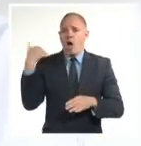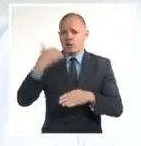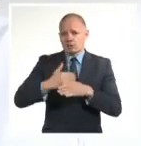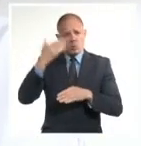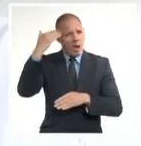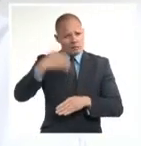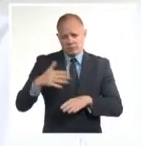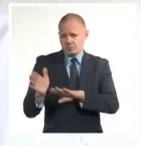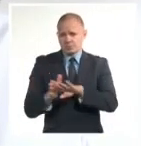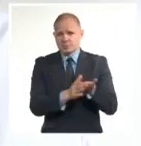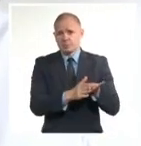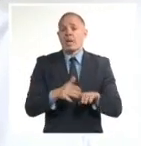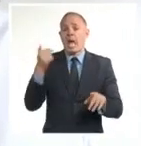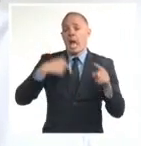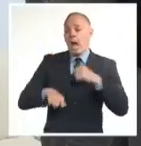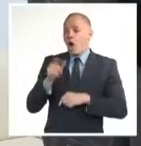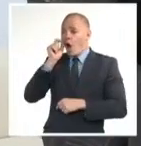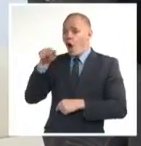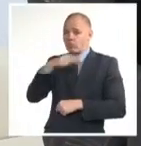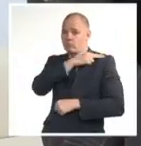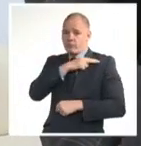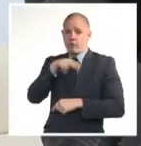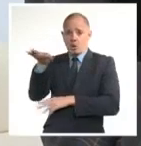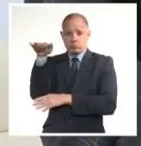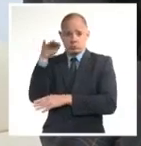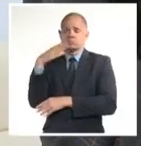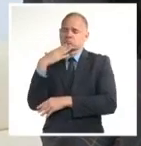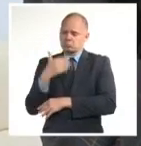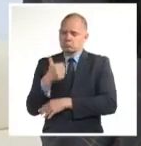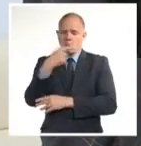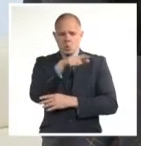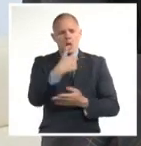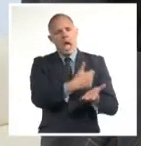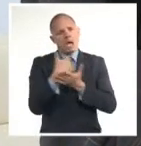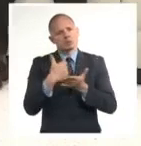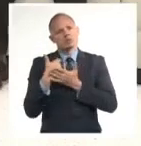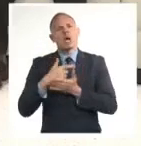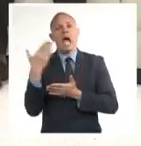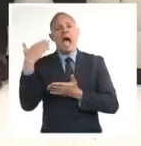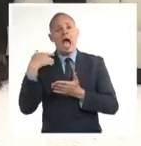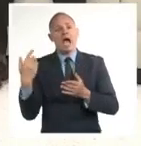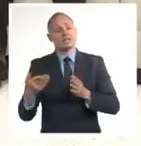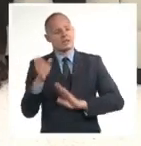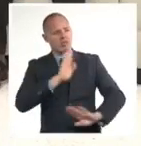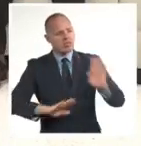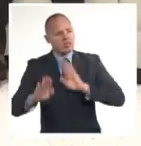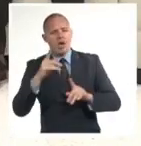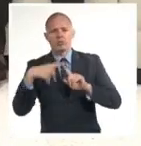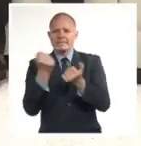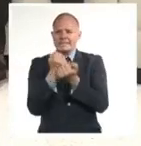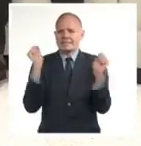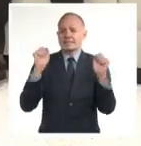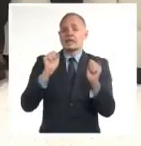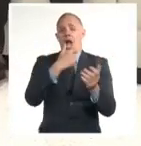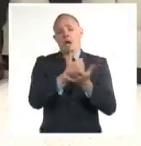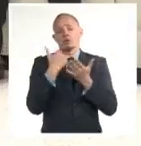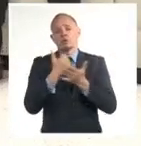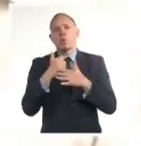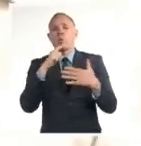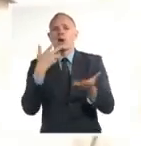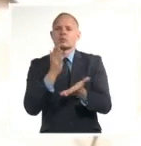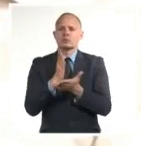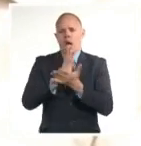africano agradeció el apoyo de Cuba en las luchas de liberación de los pueblos de ese continente, la colaboración en sectores como la educación y la salud,